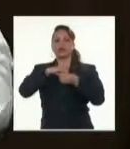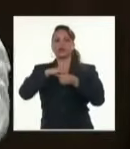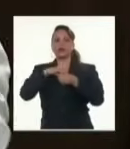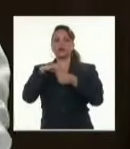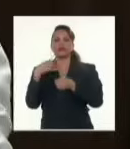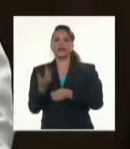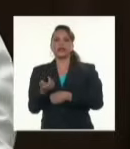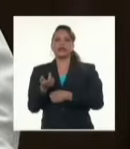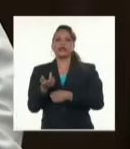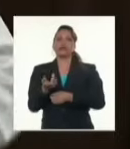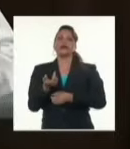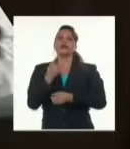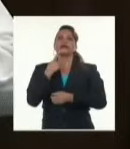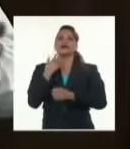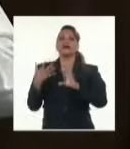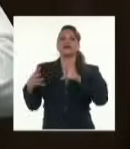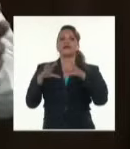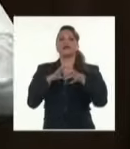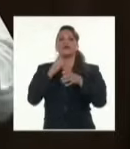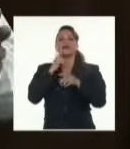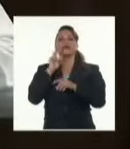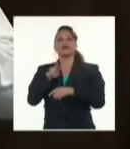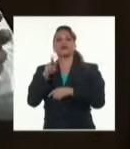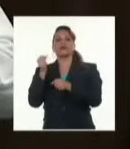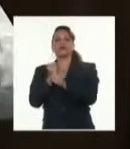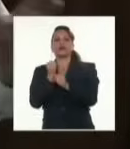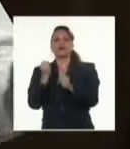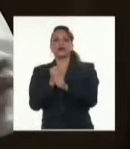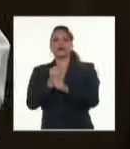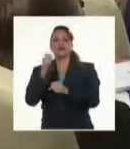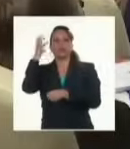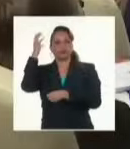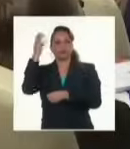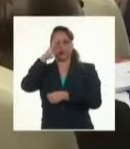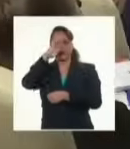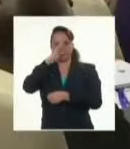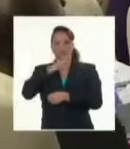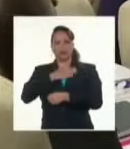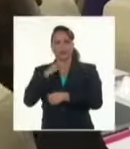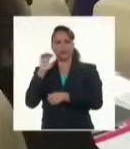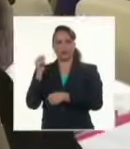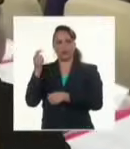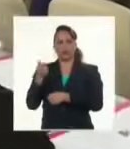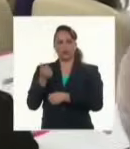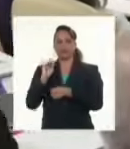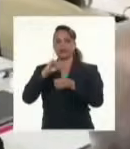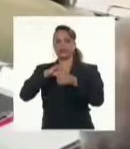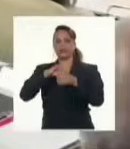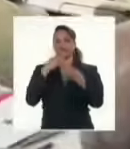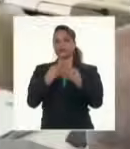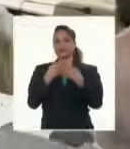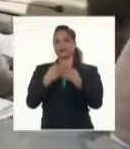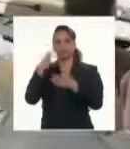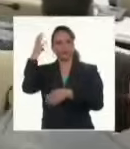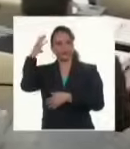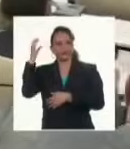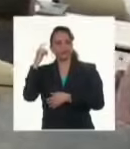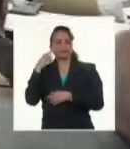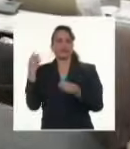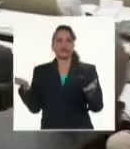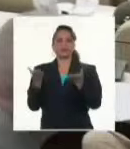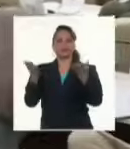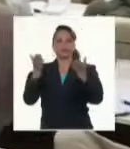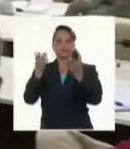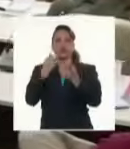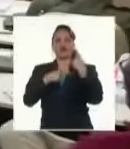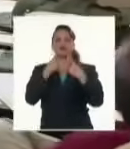efectiva de las formas de gestión no estatal en la economía nacional su integración con la empresa Estatal incentivando aquellas que